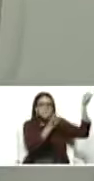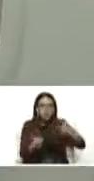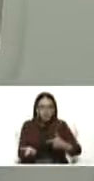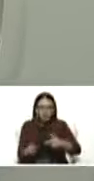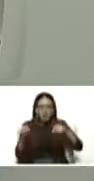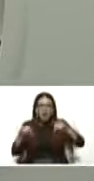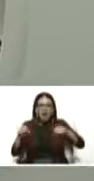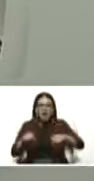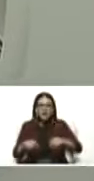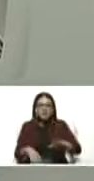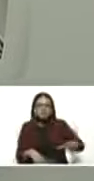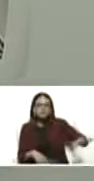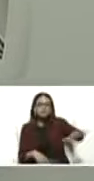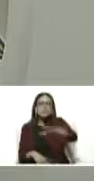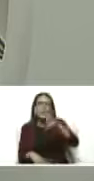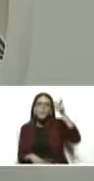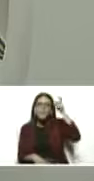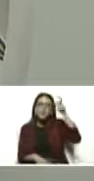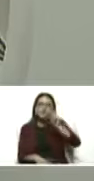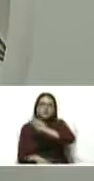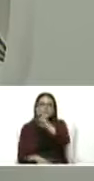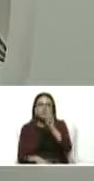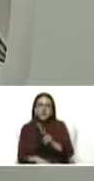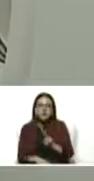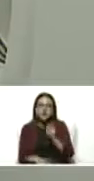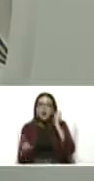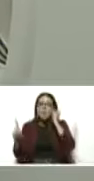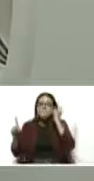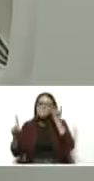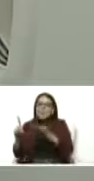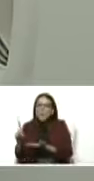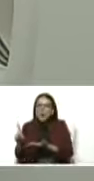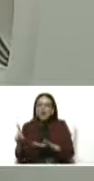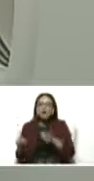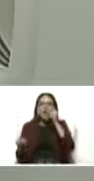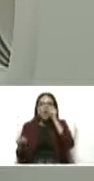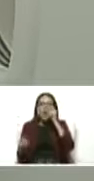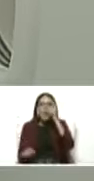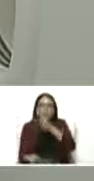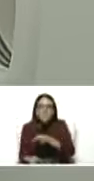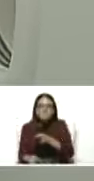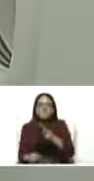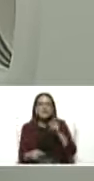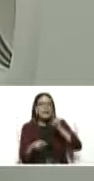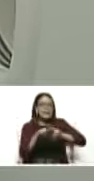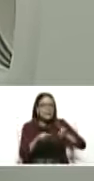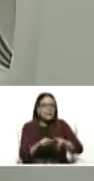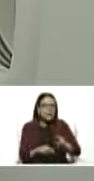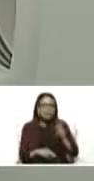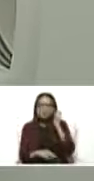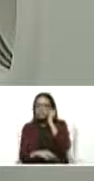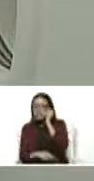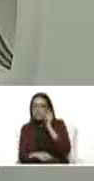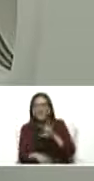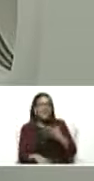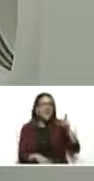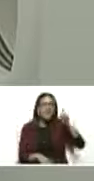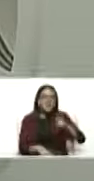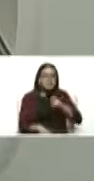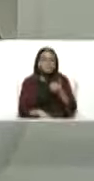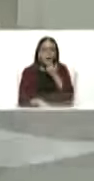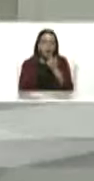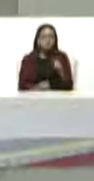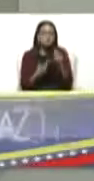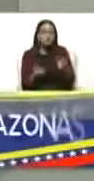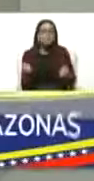Para el pueblo de a pie, para la mujer humilde, para el hombre, para el niño, para el que lo necesite.